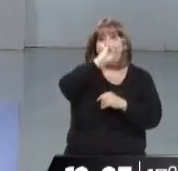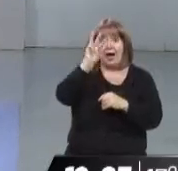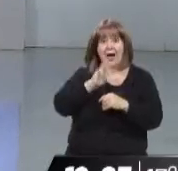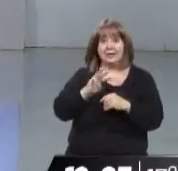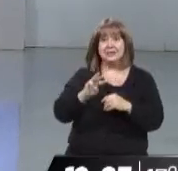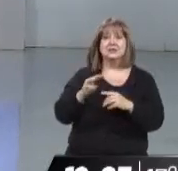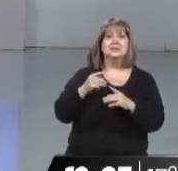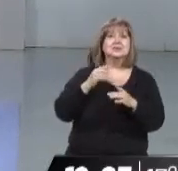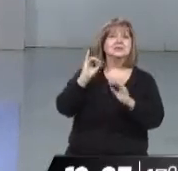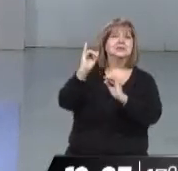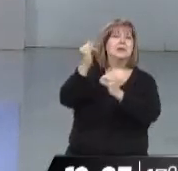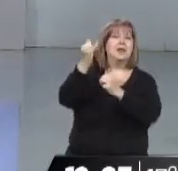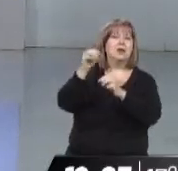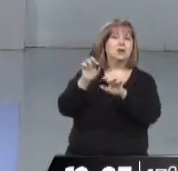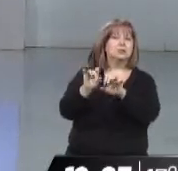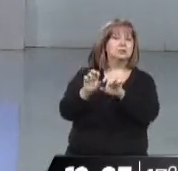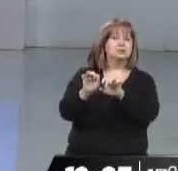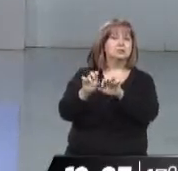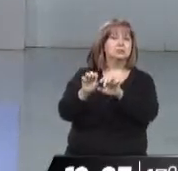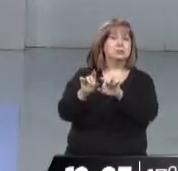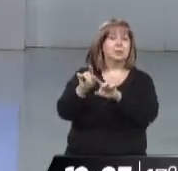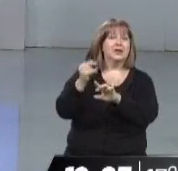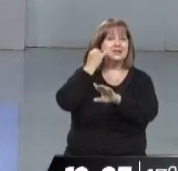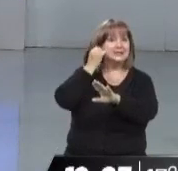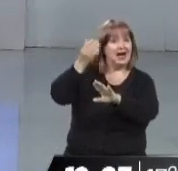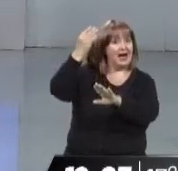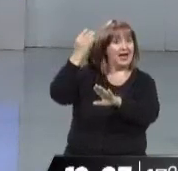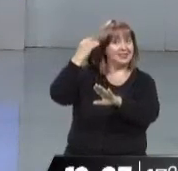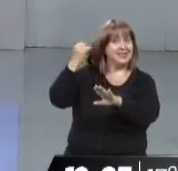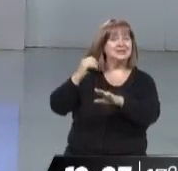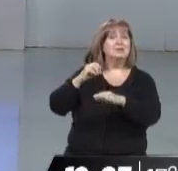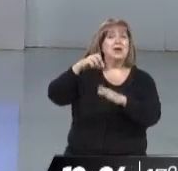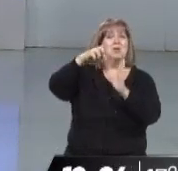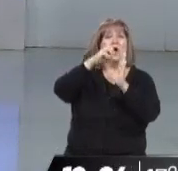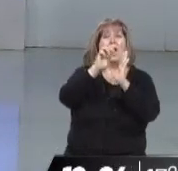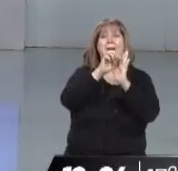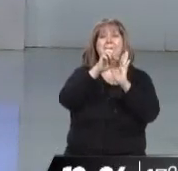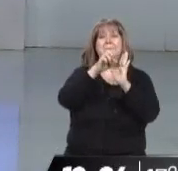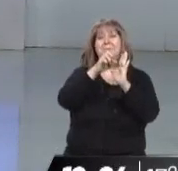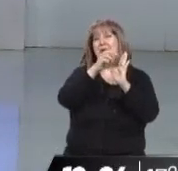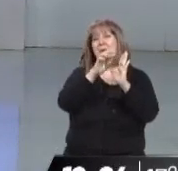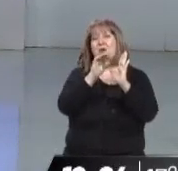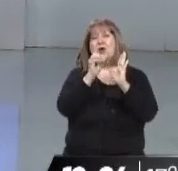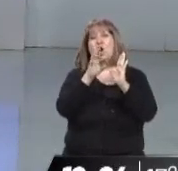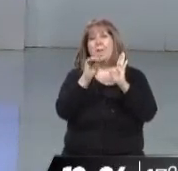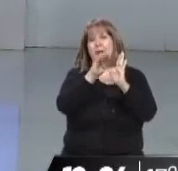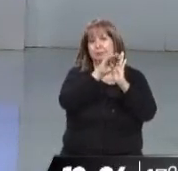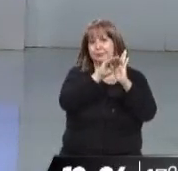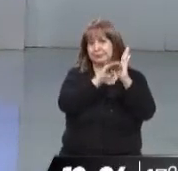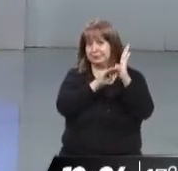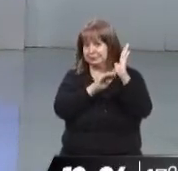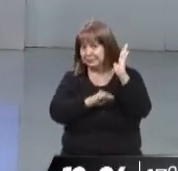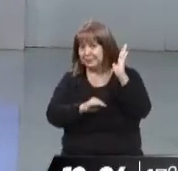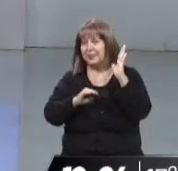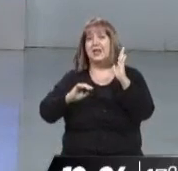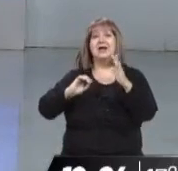aquellos que están necesitando, utiliza aquel padrón que supo construir en la época de la pandemia, sí. pero eso es dinámico. A veces sube una Totalmente. Persona que consiguió